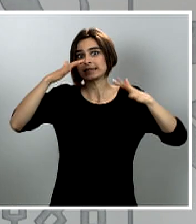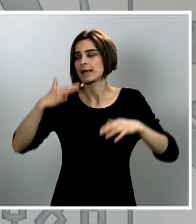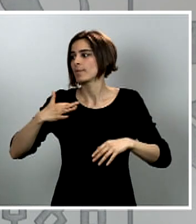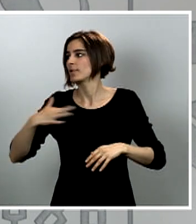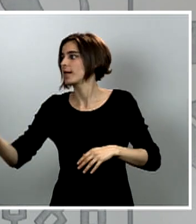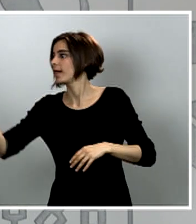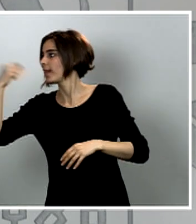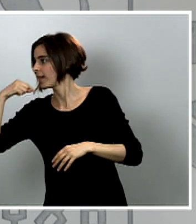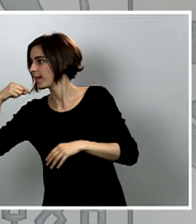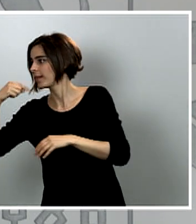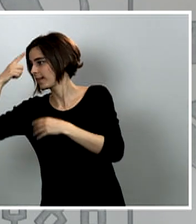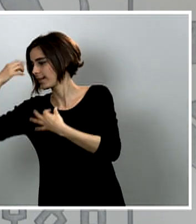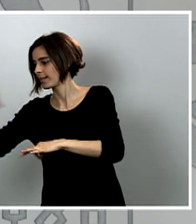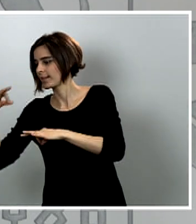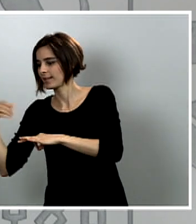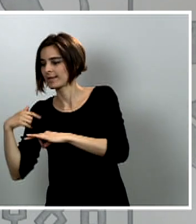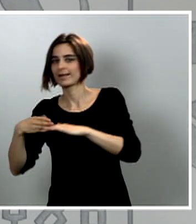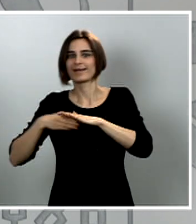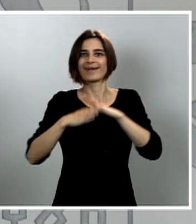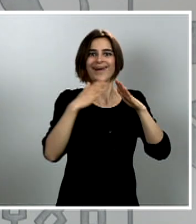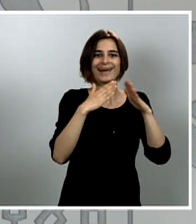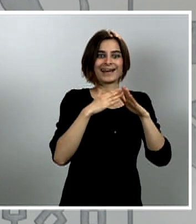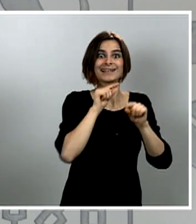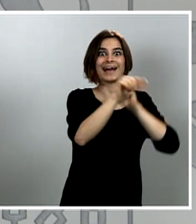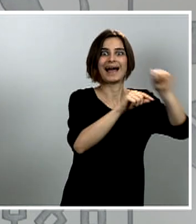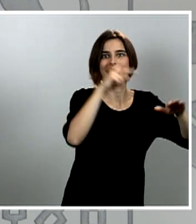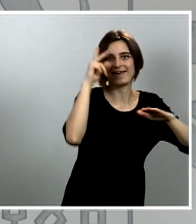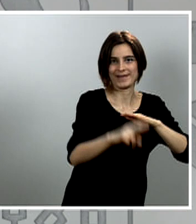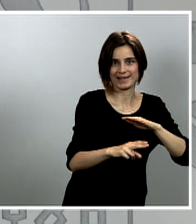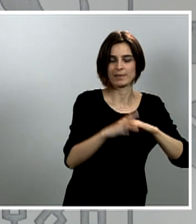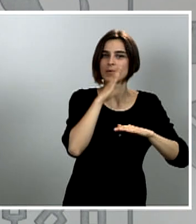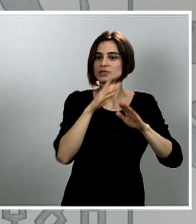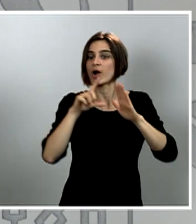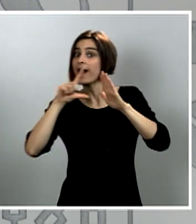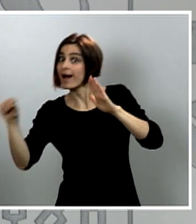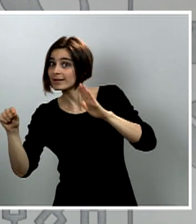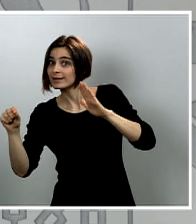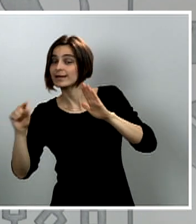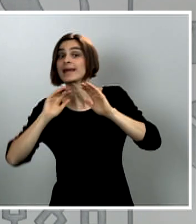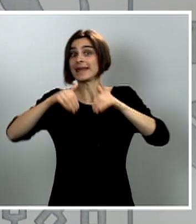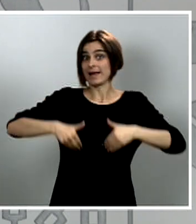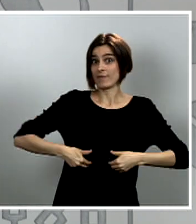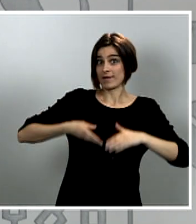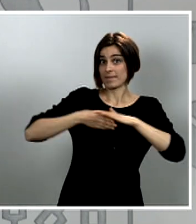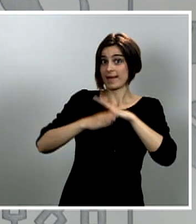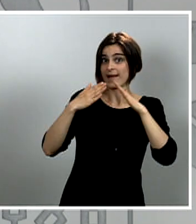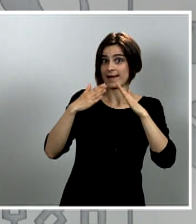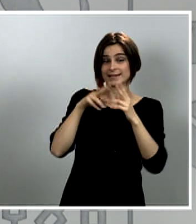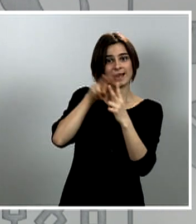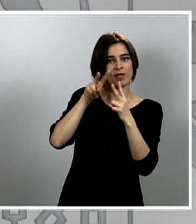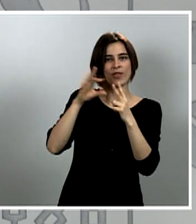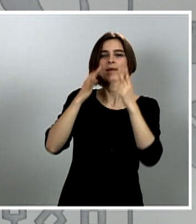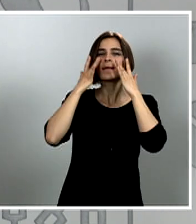las normas que se han puesto o que se van a proponer para la salida de los niños en su paseo, si se mantienen